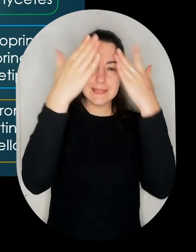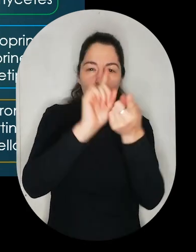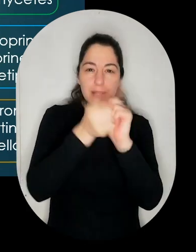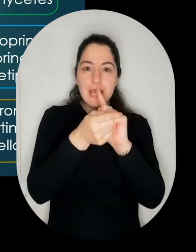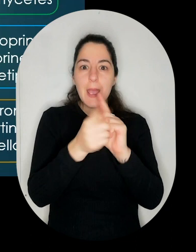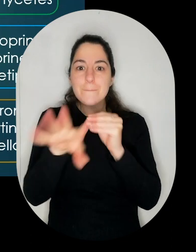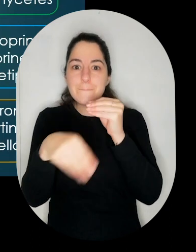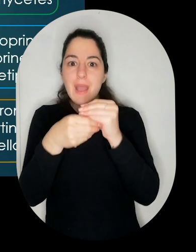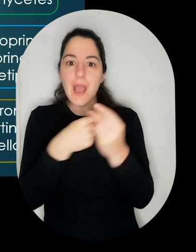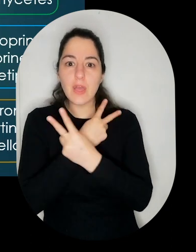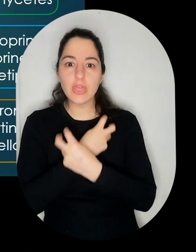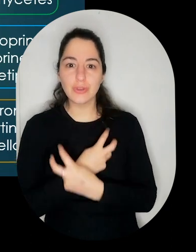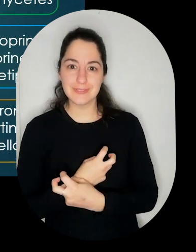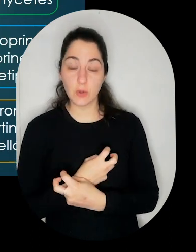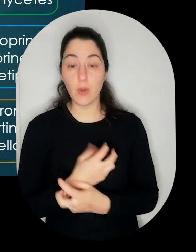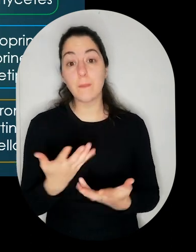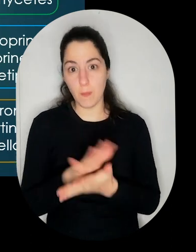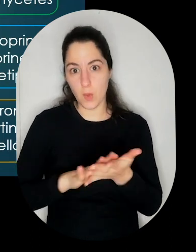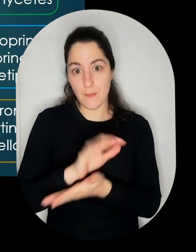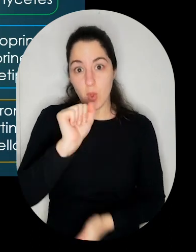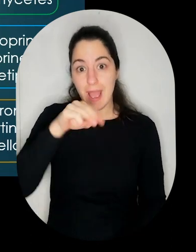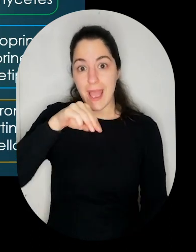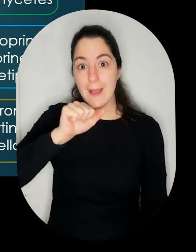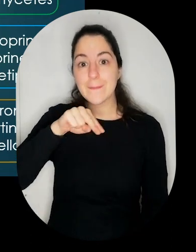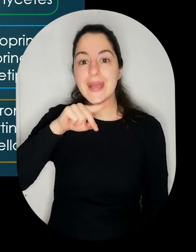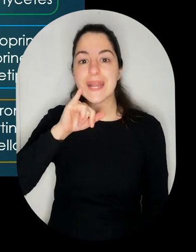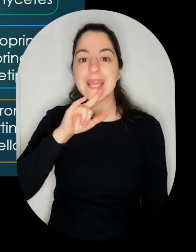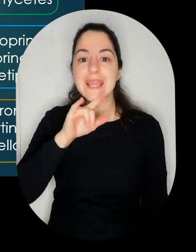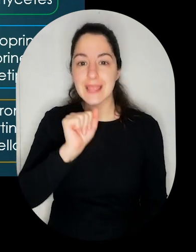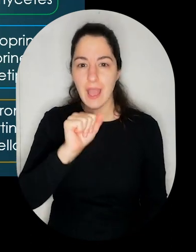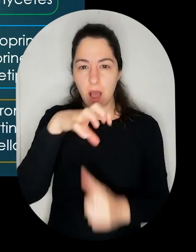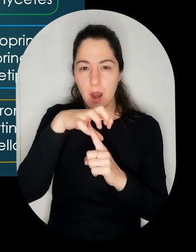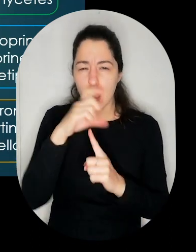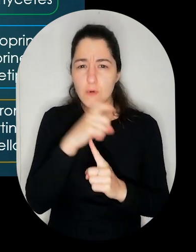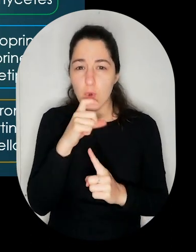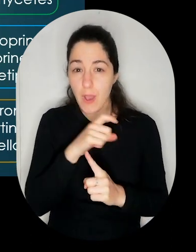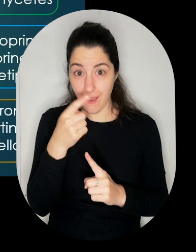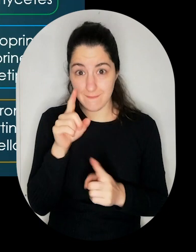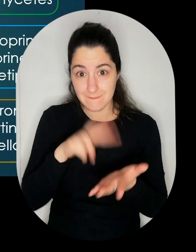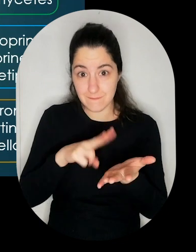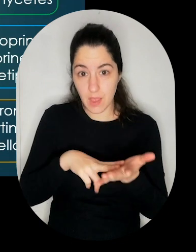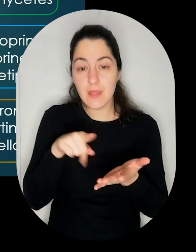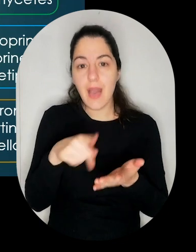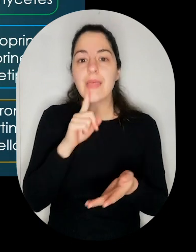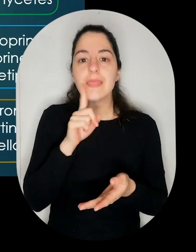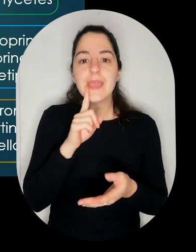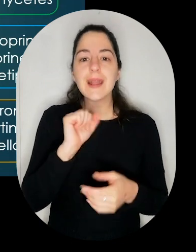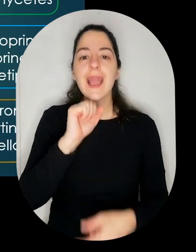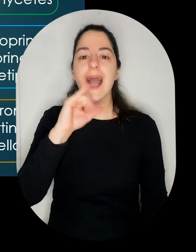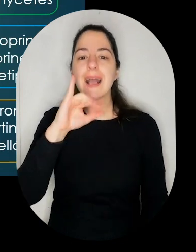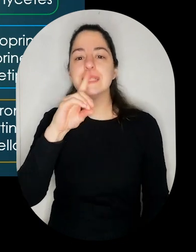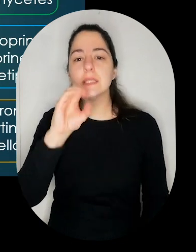como es el caso de amanita, particularmente las amanitas, las rojitas, ¿cierto? Amanita muscaria, que tiene un poco de